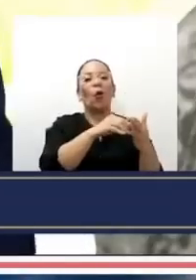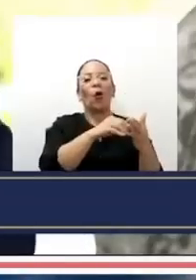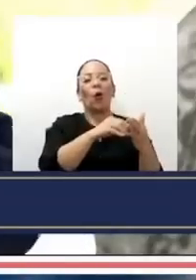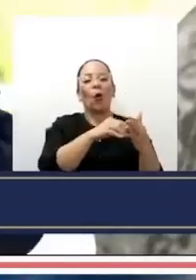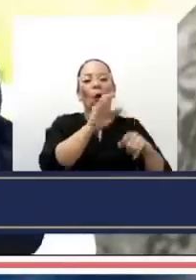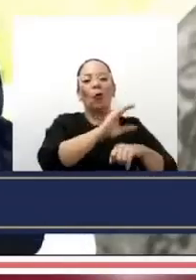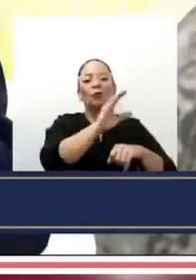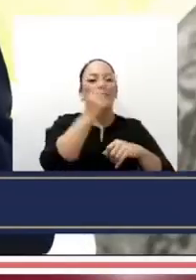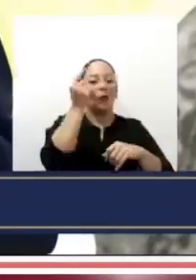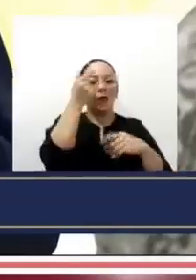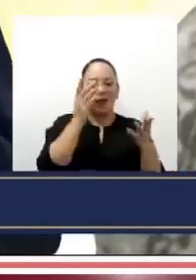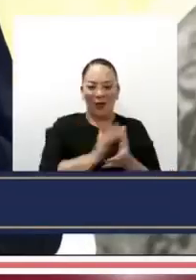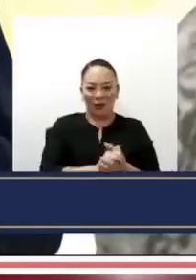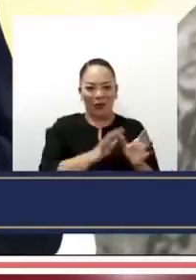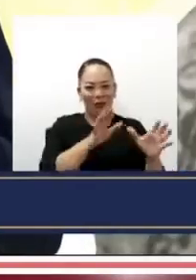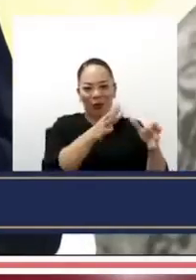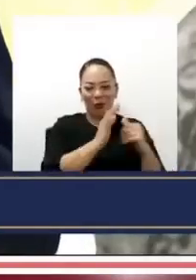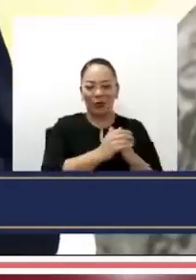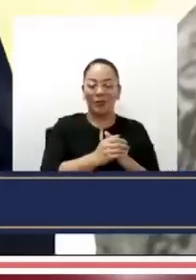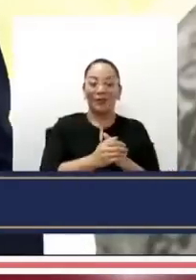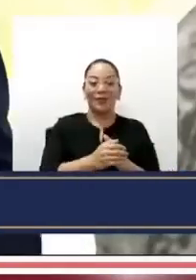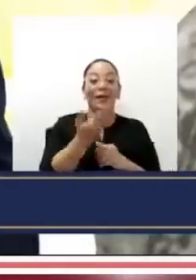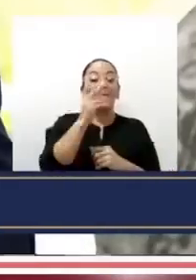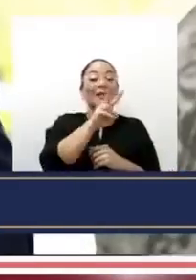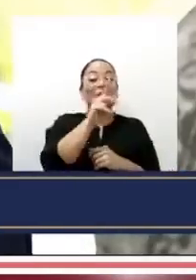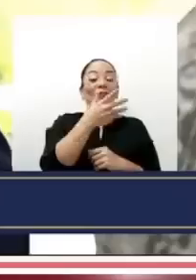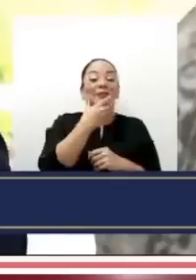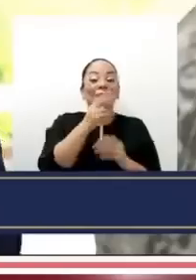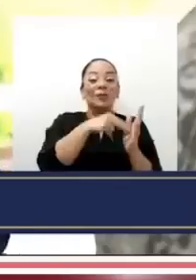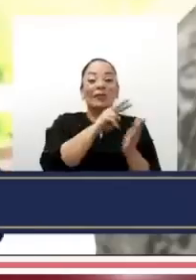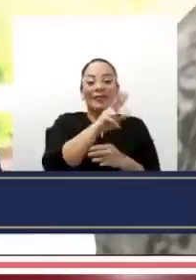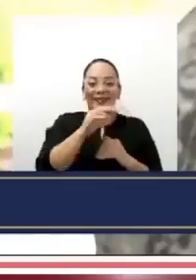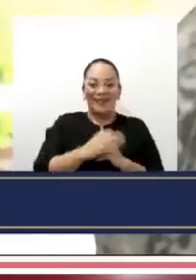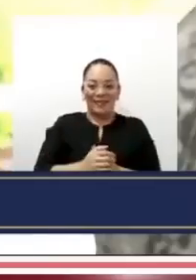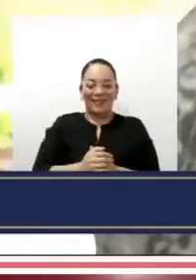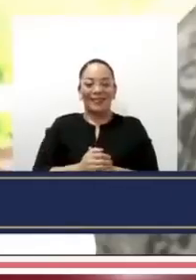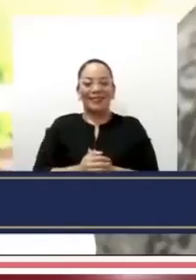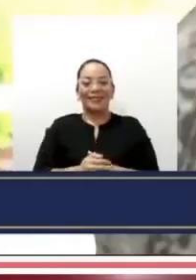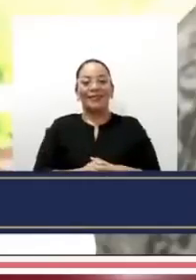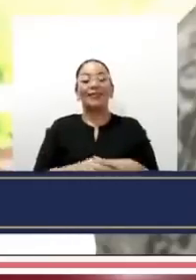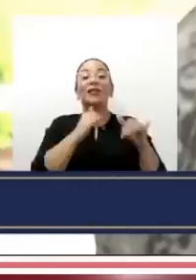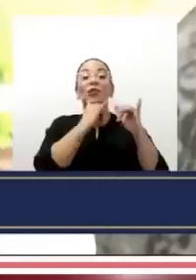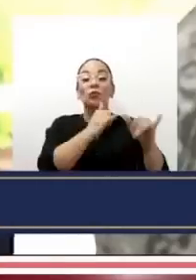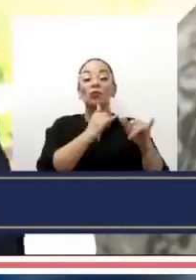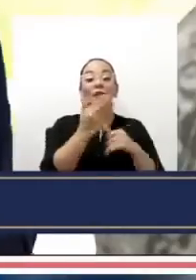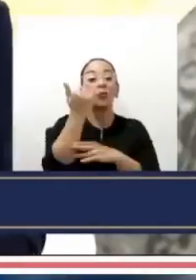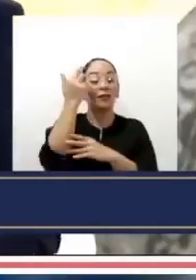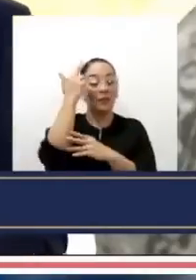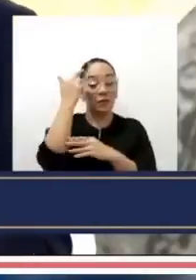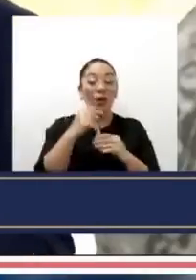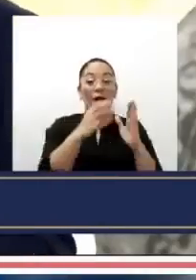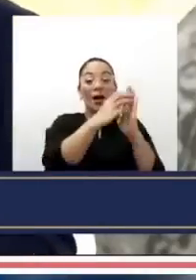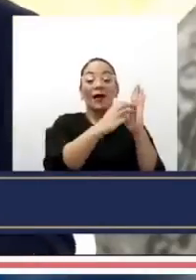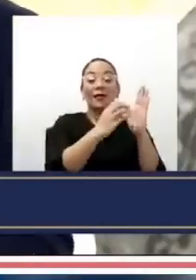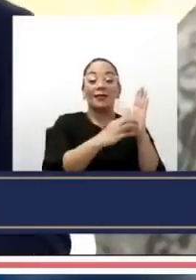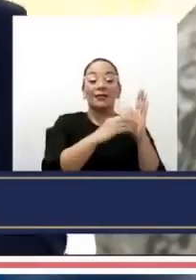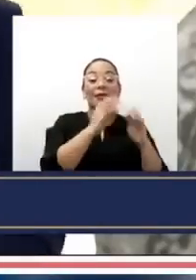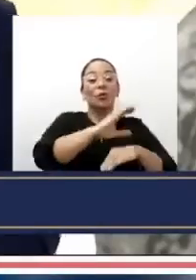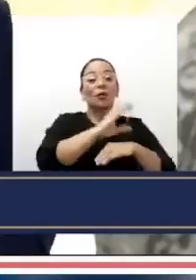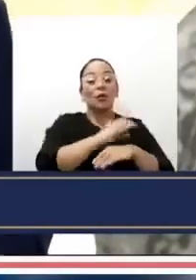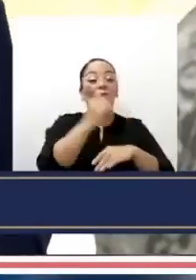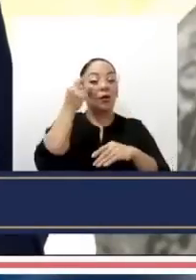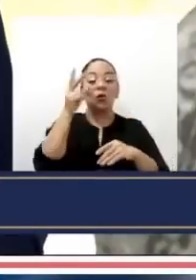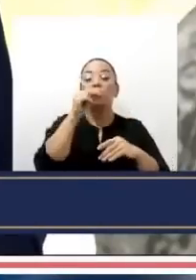denunciados. Bueno, los que estaban el 21 de diciembre del 23, porque las actas del Consejo de Gobierno no